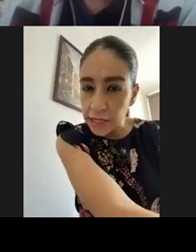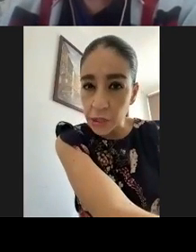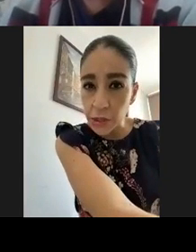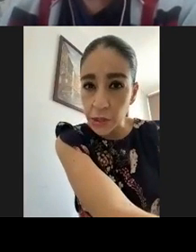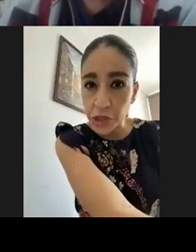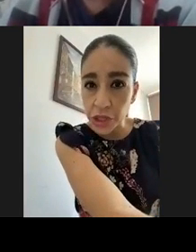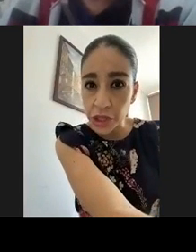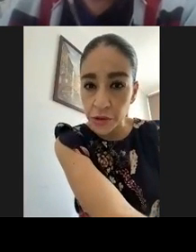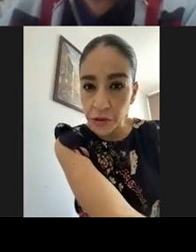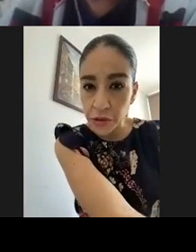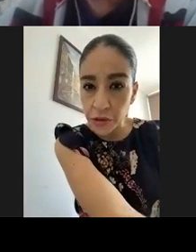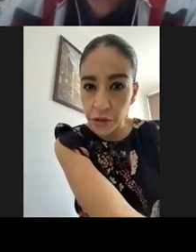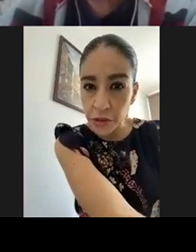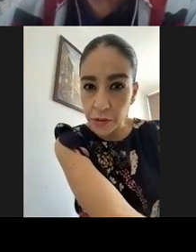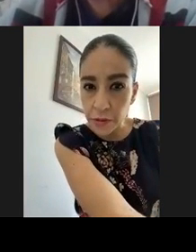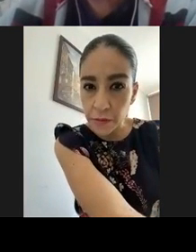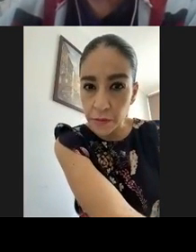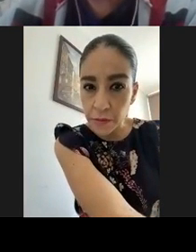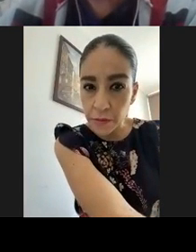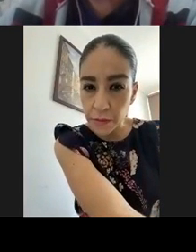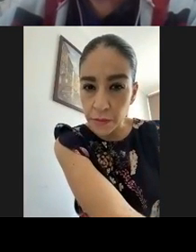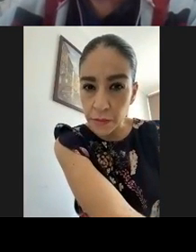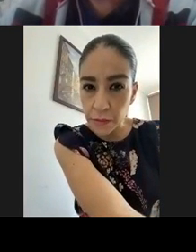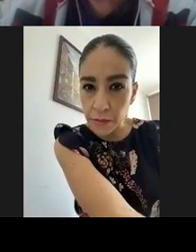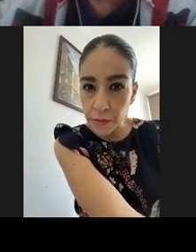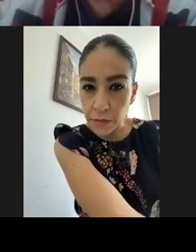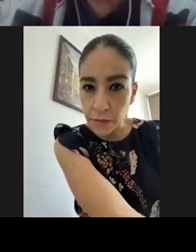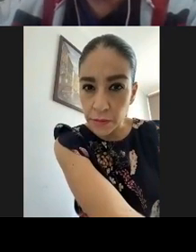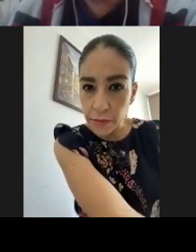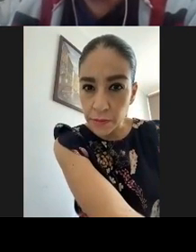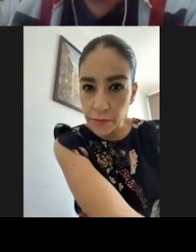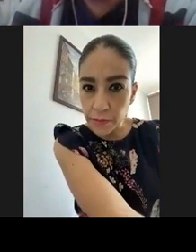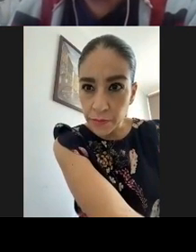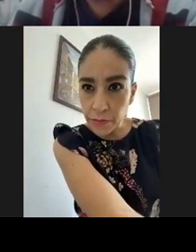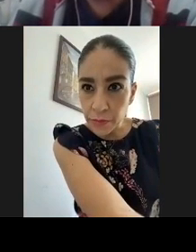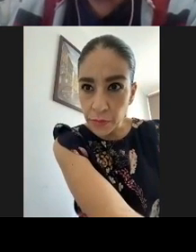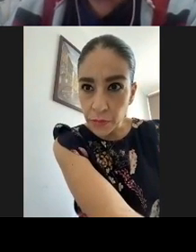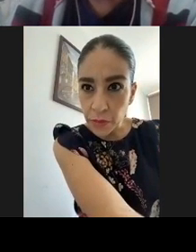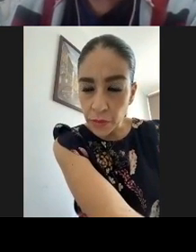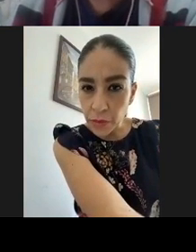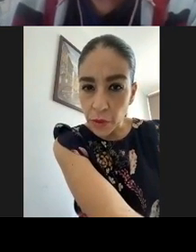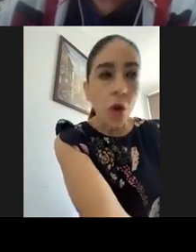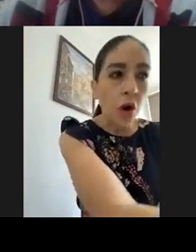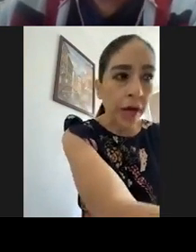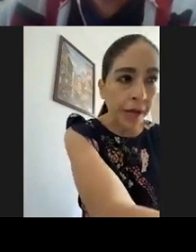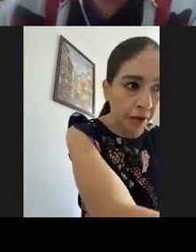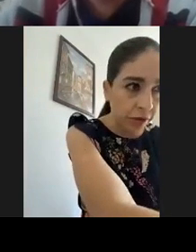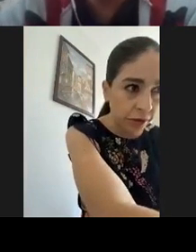¿Sí está Luis Arturo, Chacho? Sí está, nada más como que tiene problemas para conectar video.